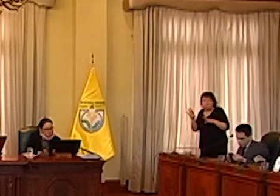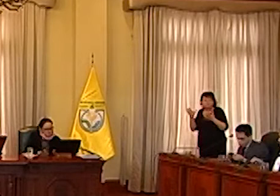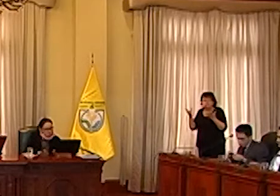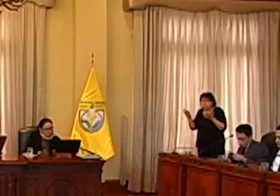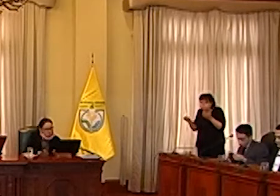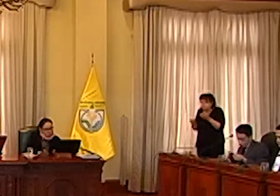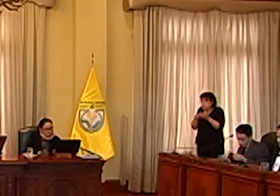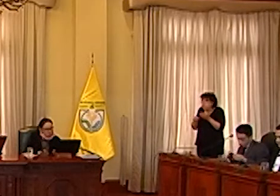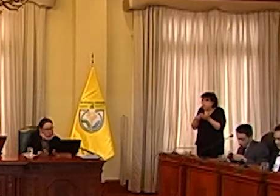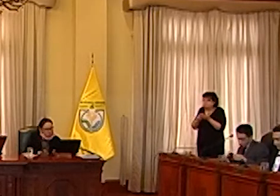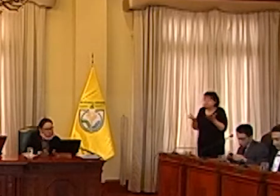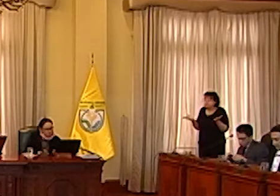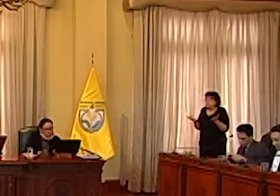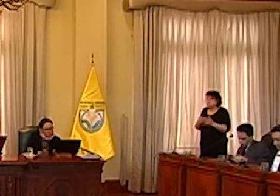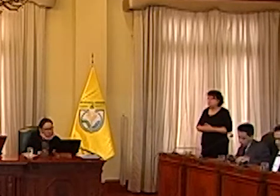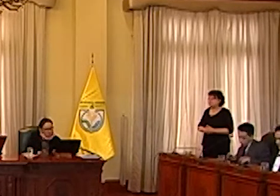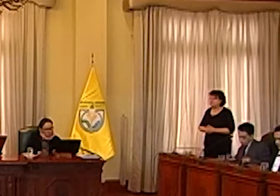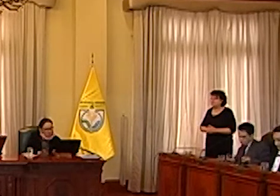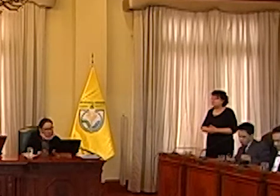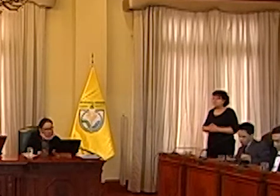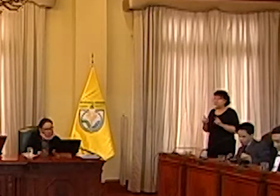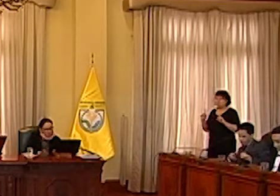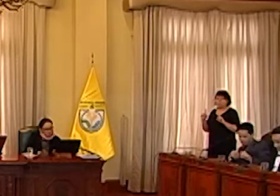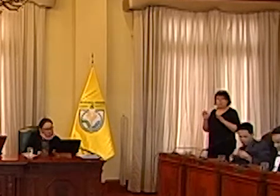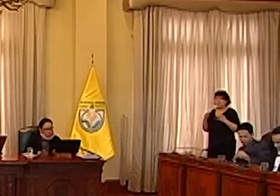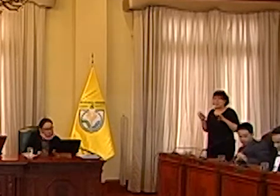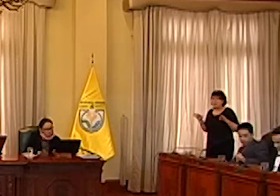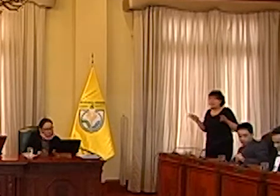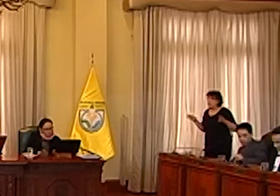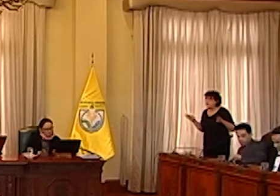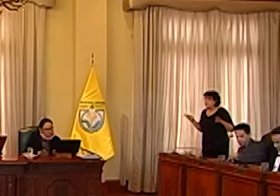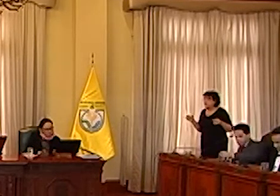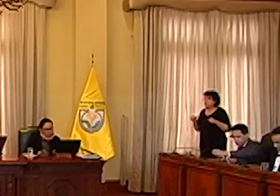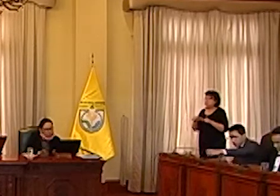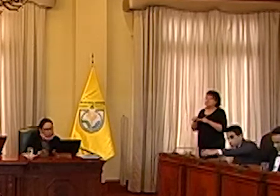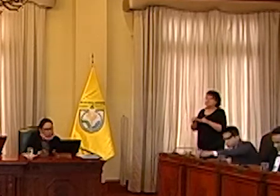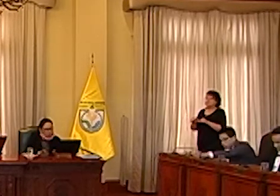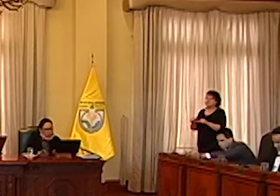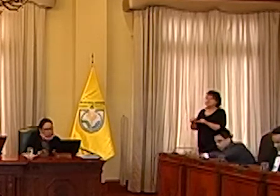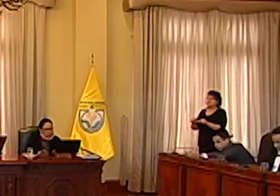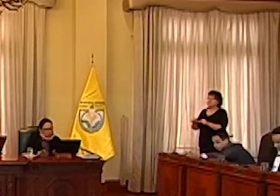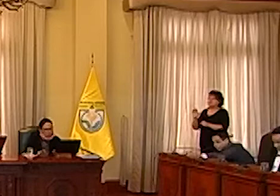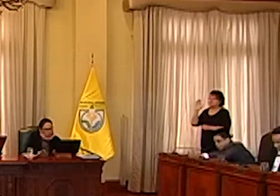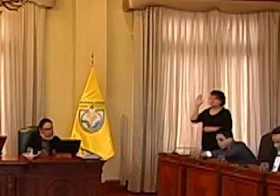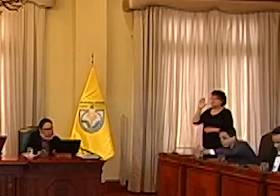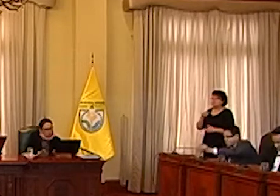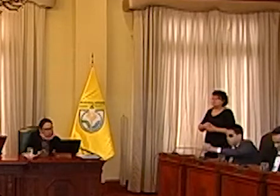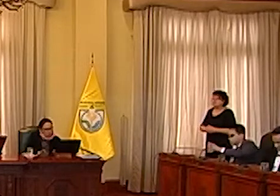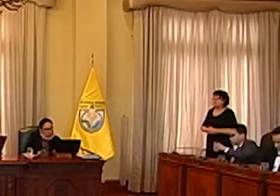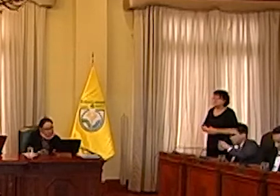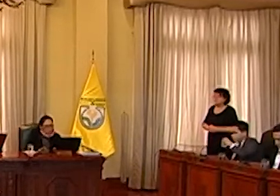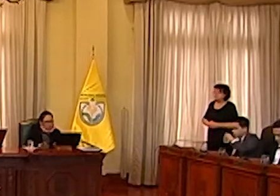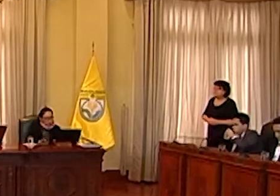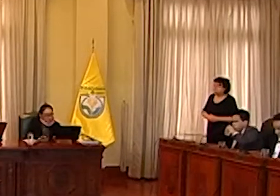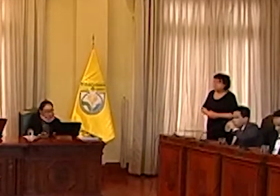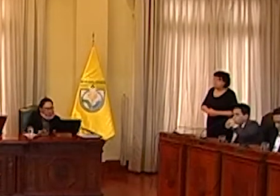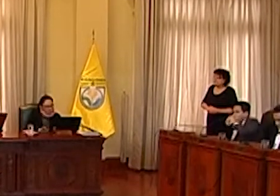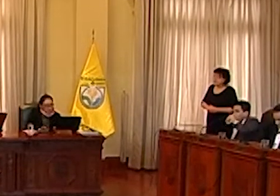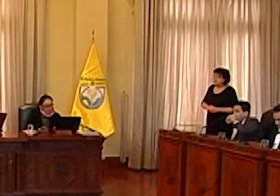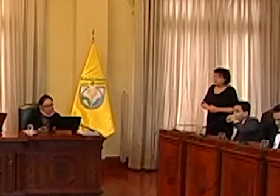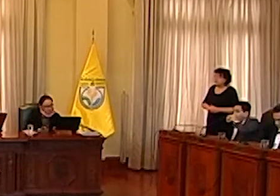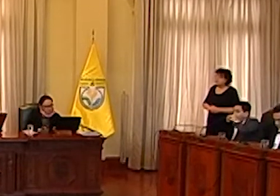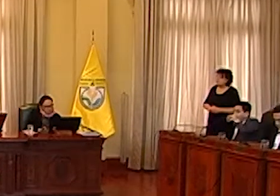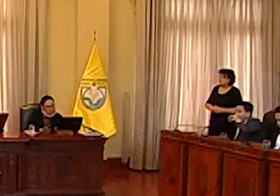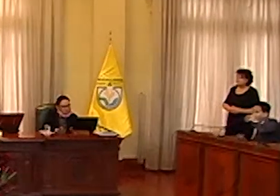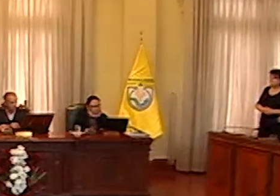momento de hacerla si no tenemos observaciones procederemos a votar aquella acta que ellos mismos el consejo que estén a favor